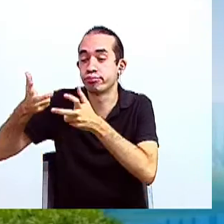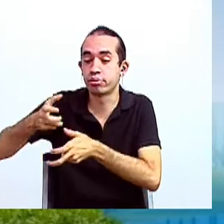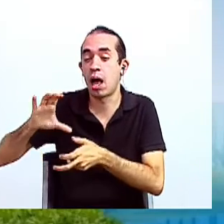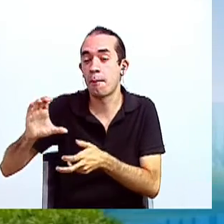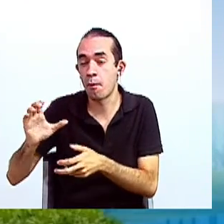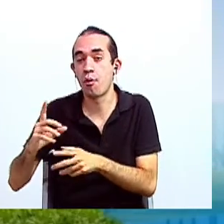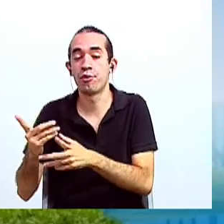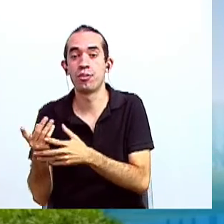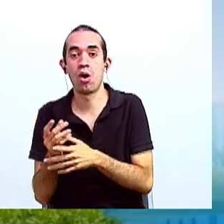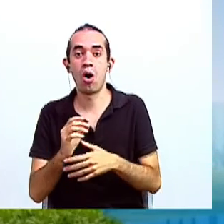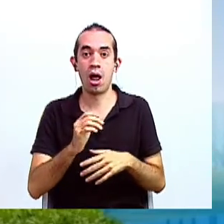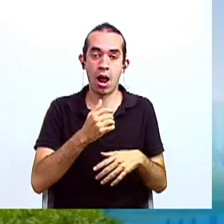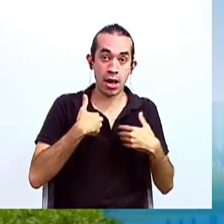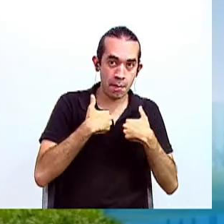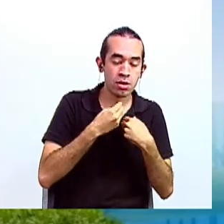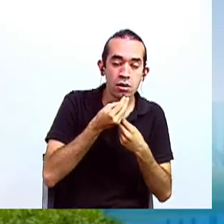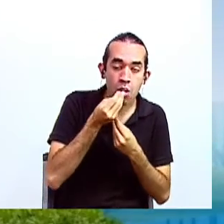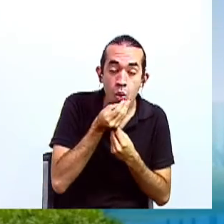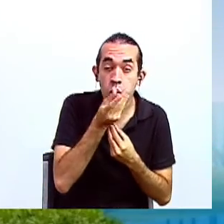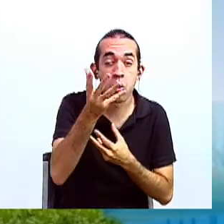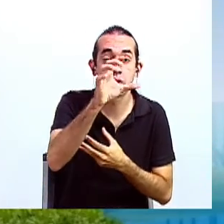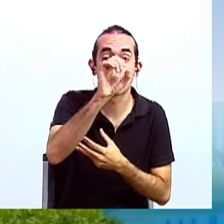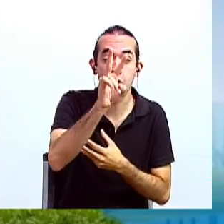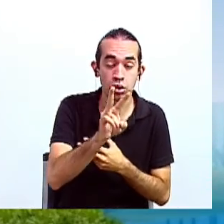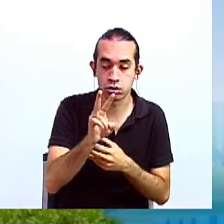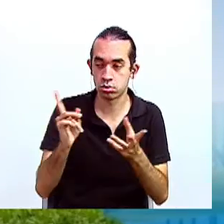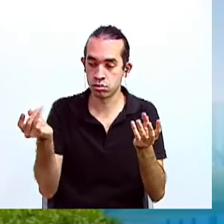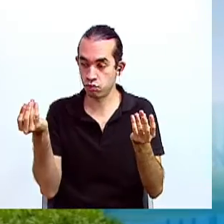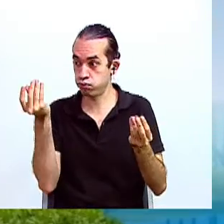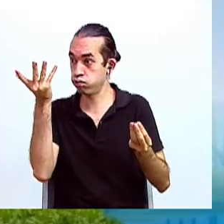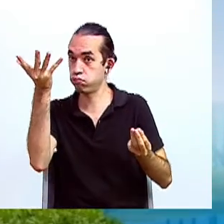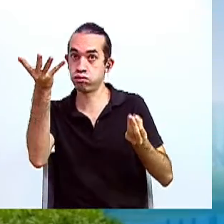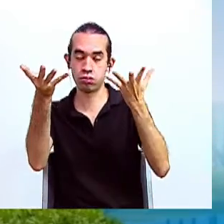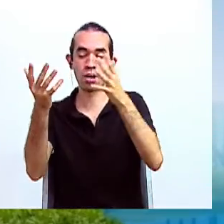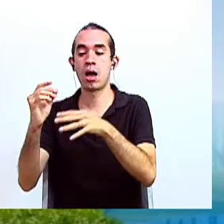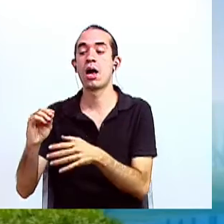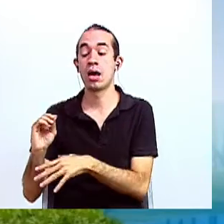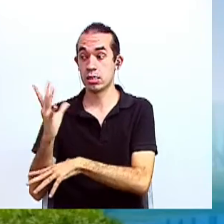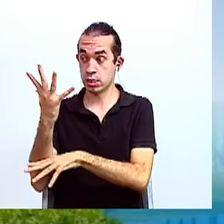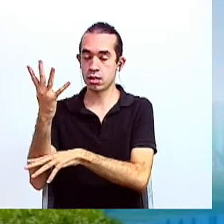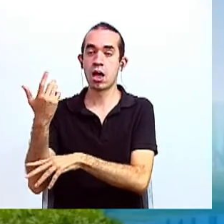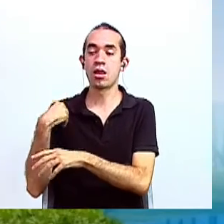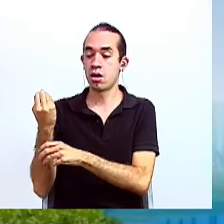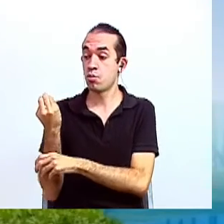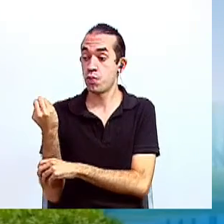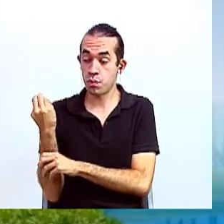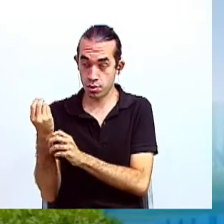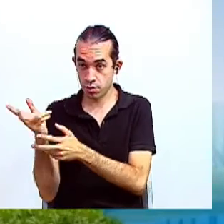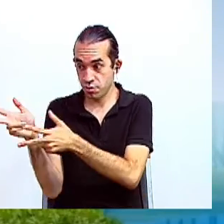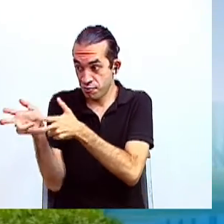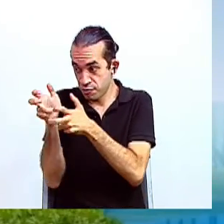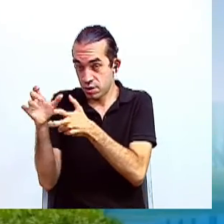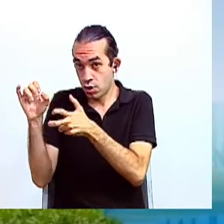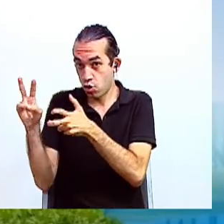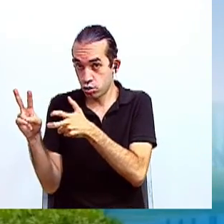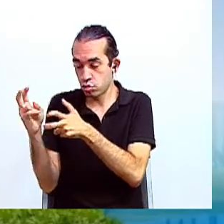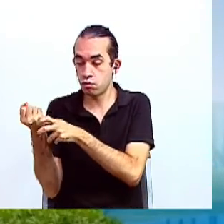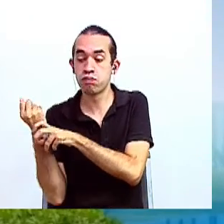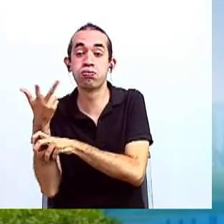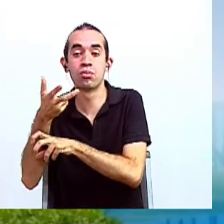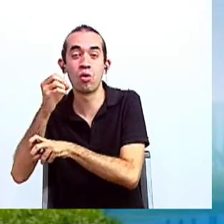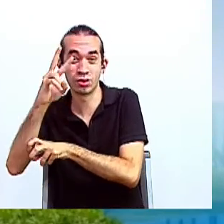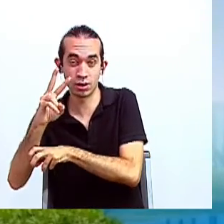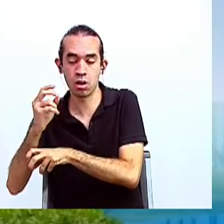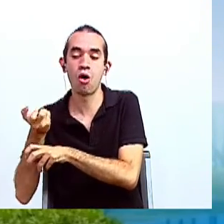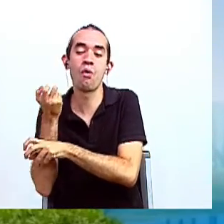luego devuelven una pequeña parte del carbono a través de la respiración vegetal. Las plantas, especialmente los árboles,